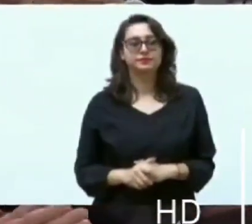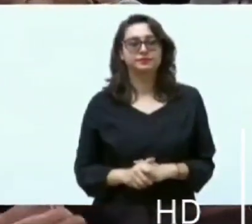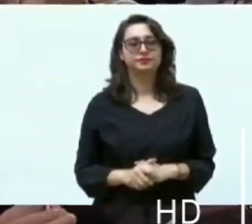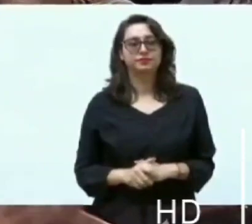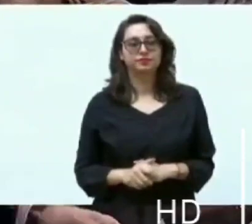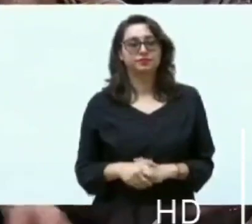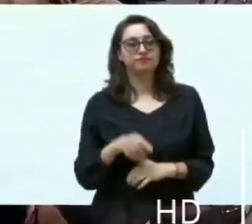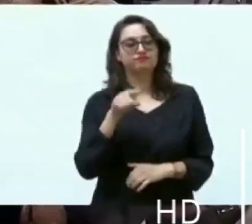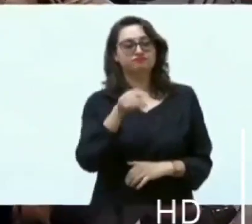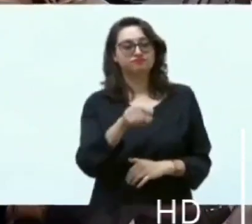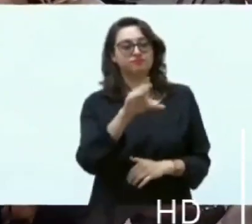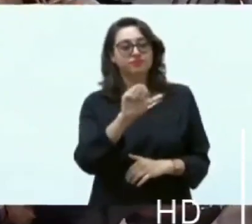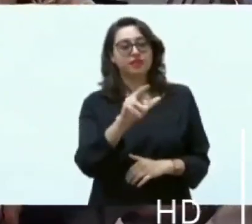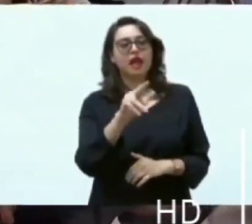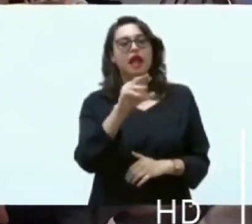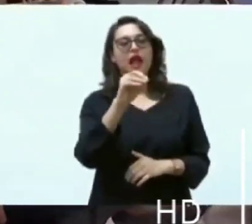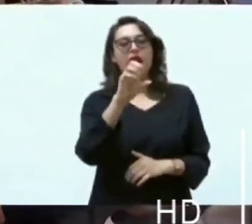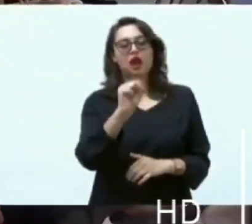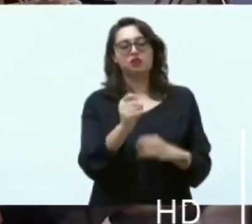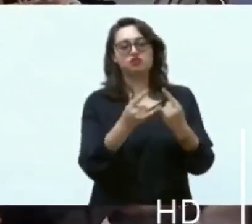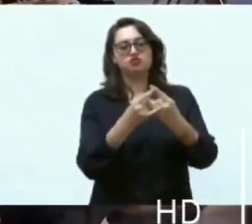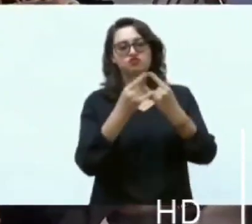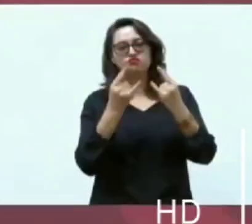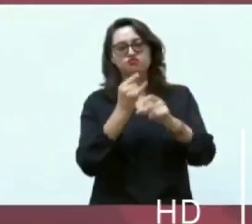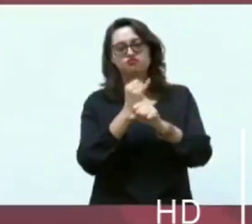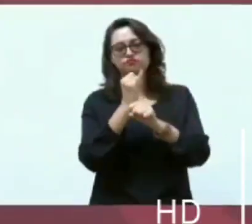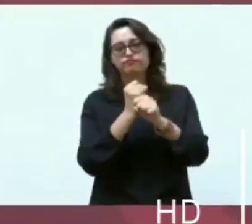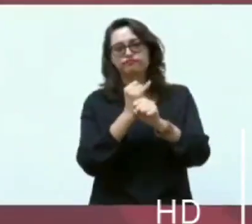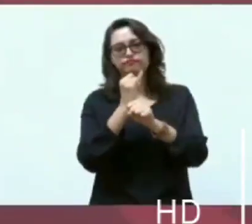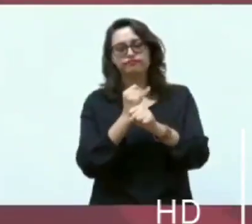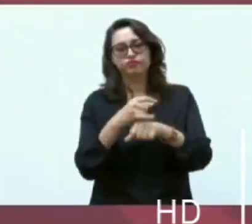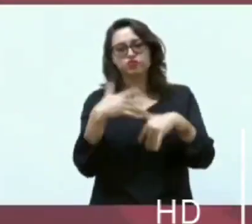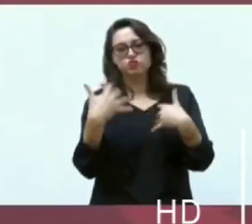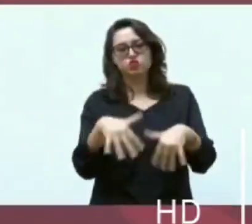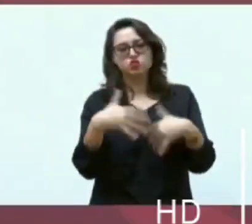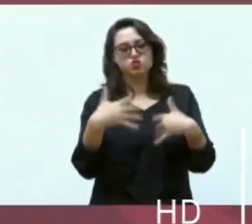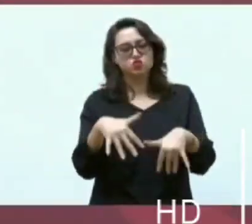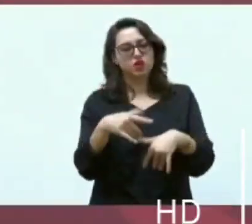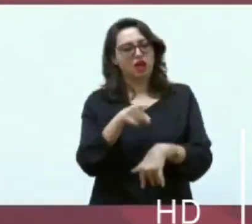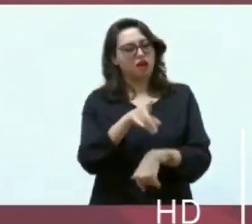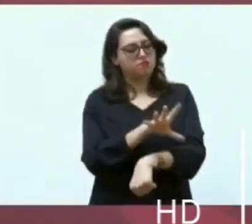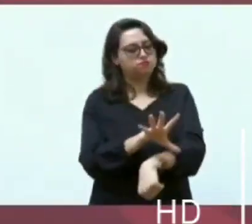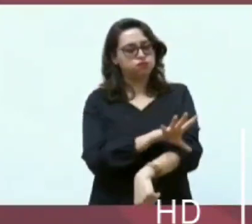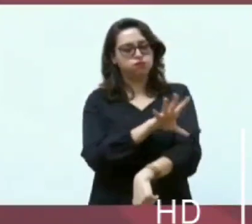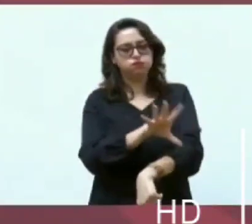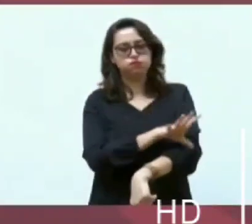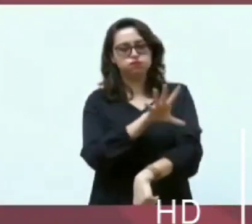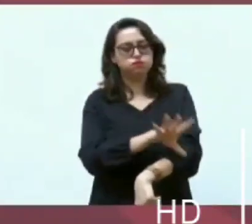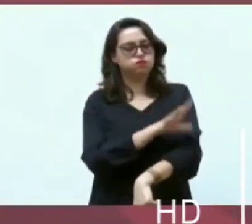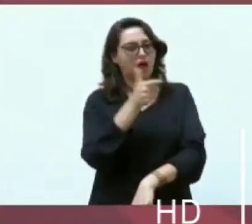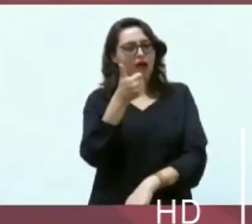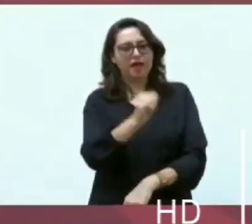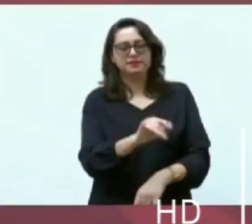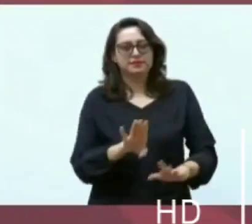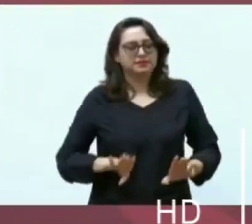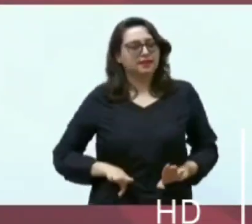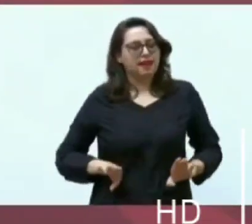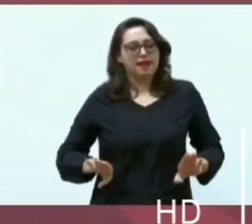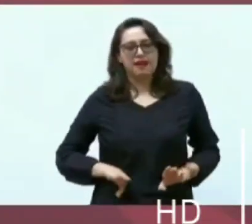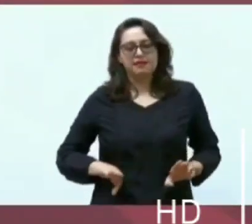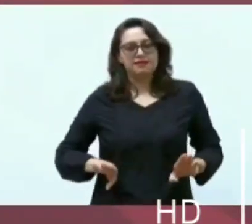Carlos es un historiador muy apasionado. Nos conocemos desde hace tiempo. Él sabe